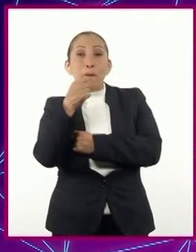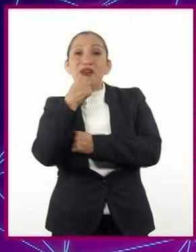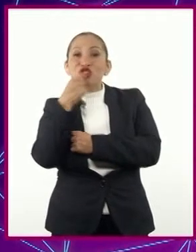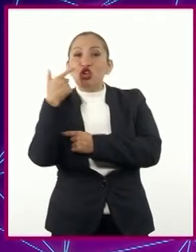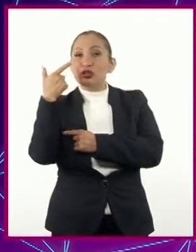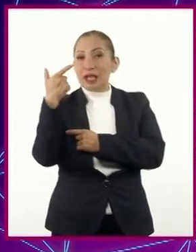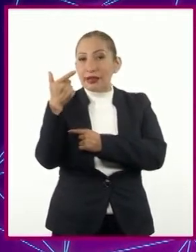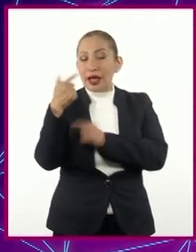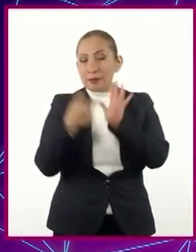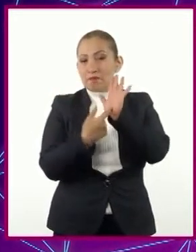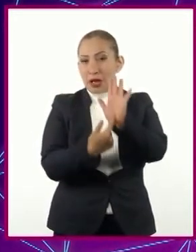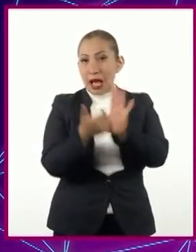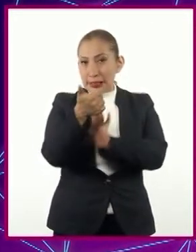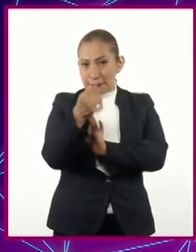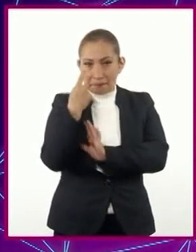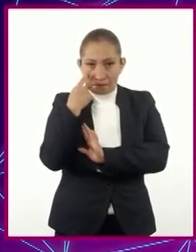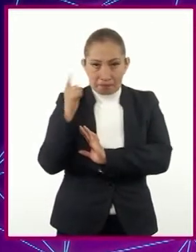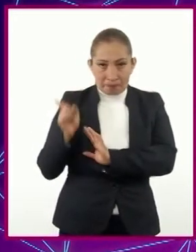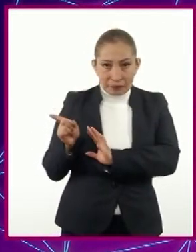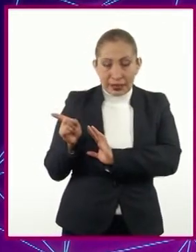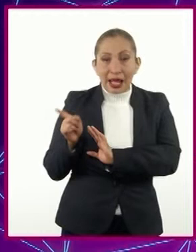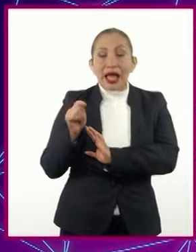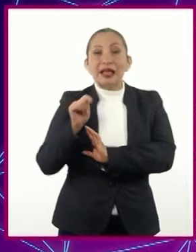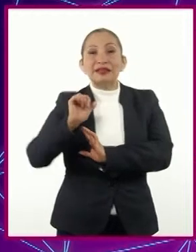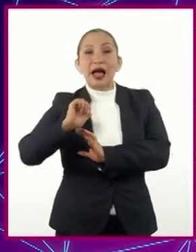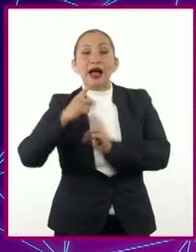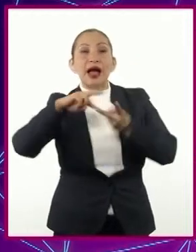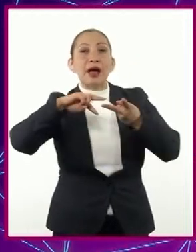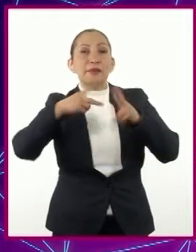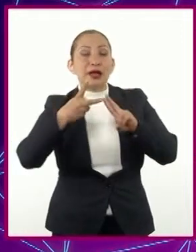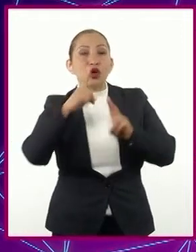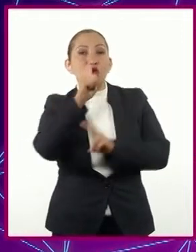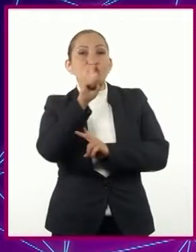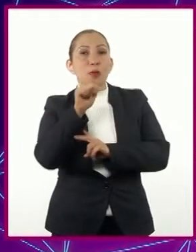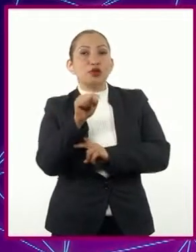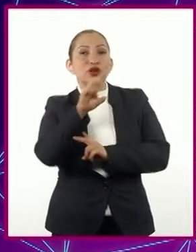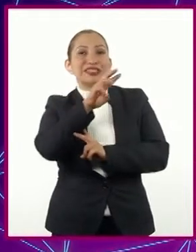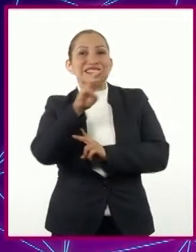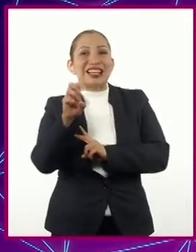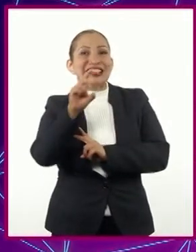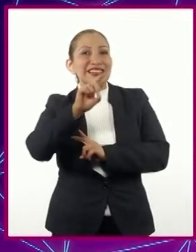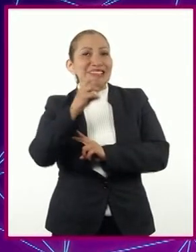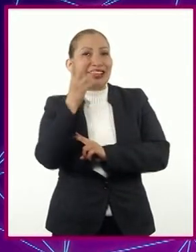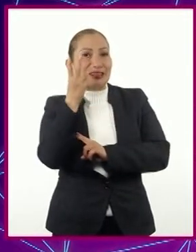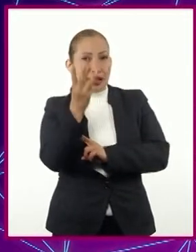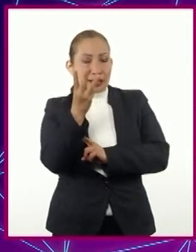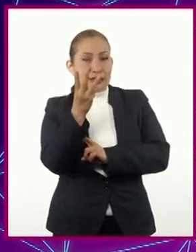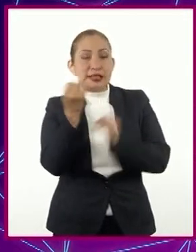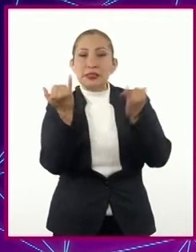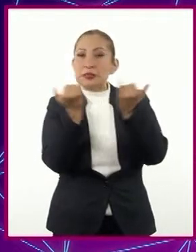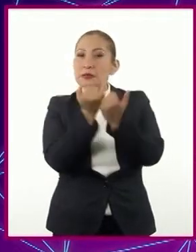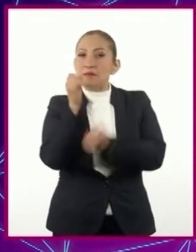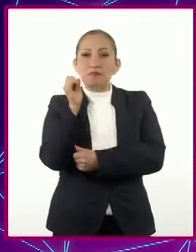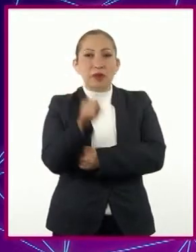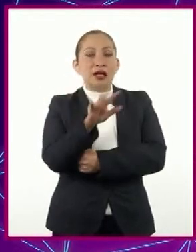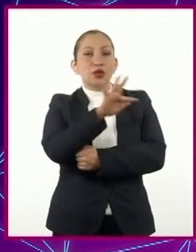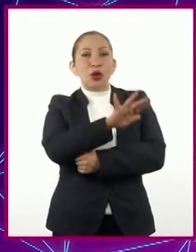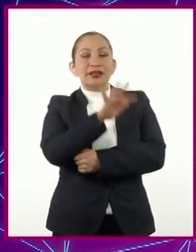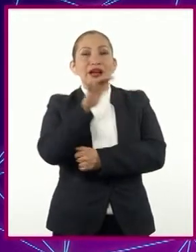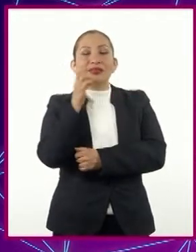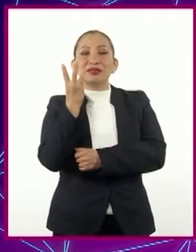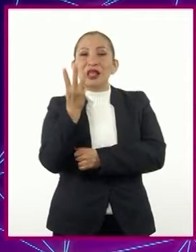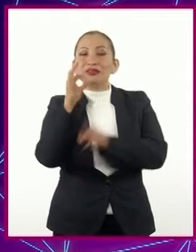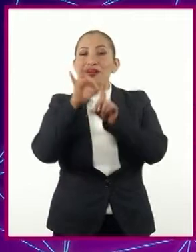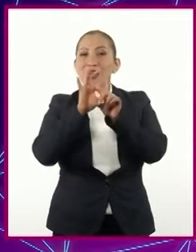7 y se representa así. Tangente inversa de 1.333 es igual a